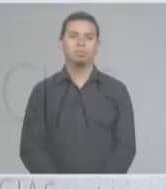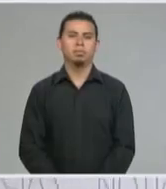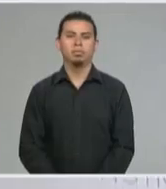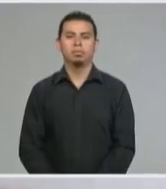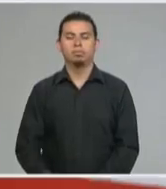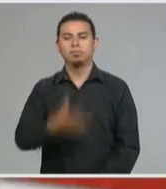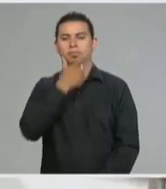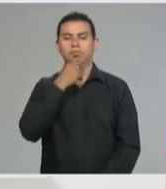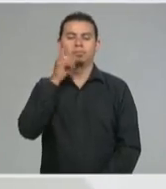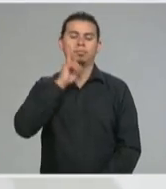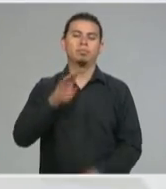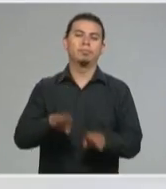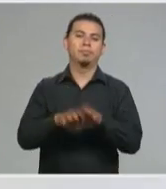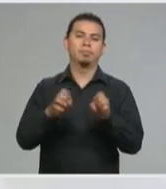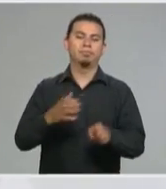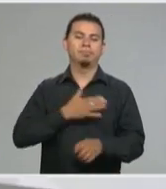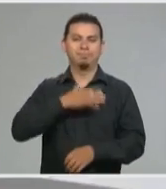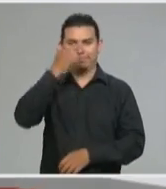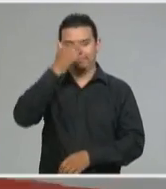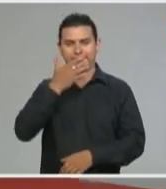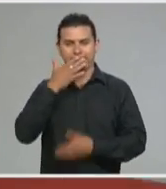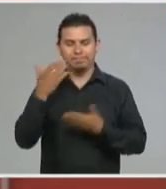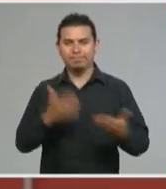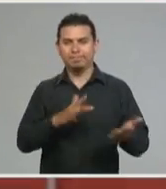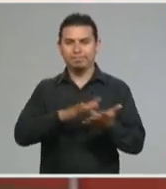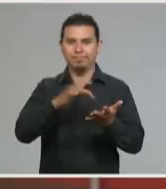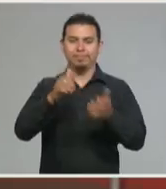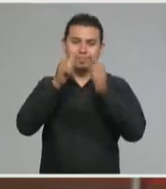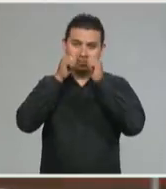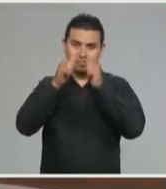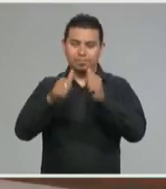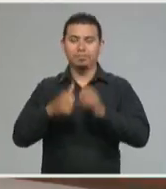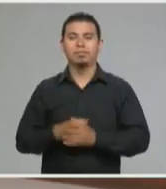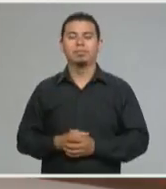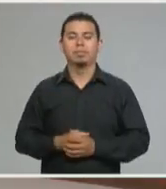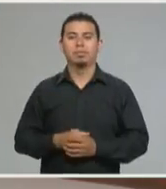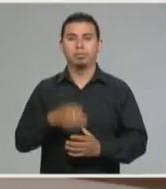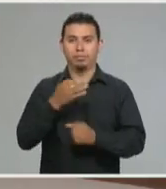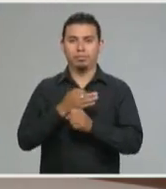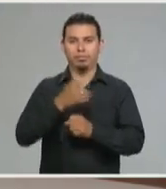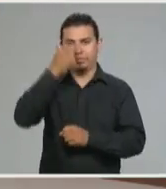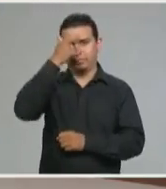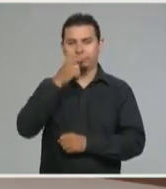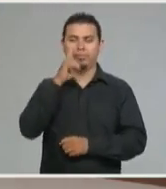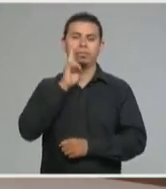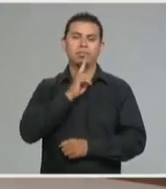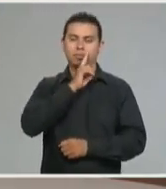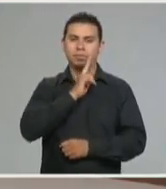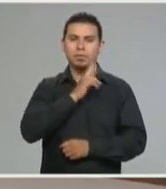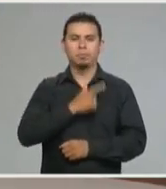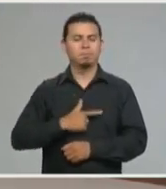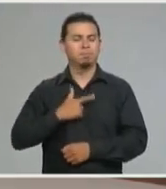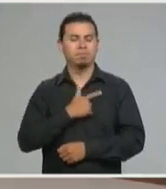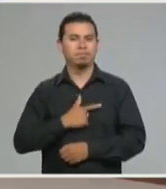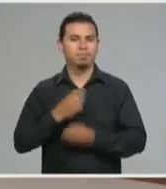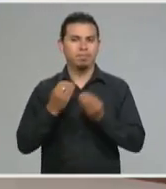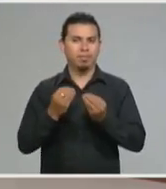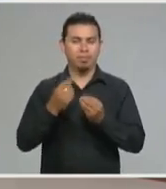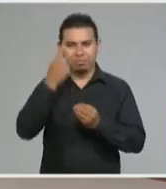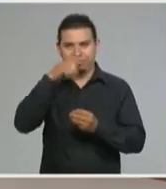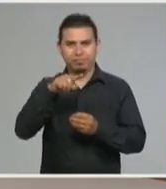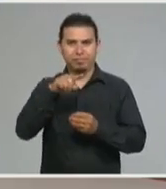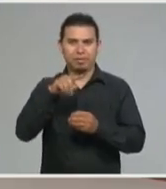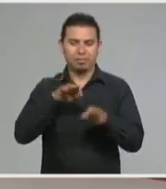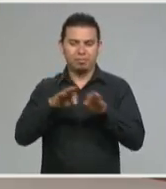Señoras y señores, ¿cómo están? Muy buenas noches, bienvenidos, bienvenidas, gracias por acompañarnos a esta tercera edición de Core TV. Qué privilegio poder trabajar para usted,